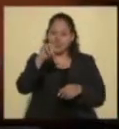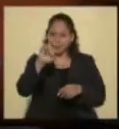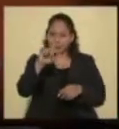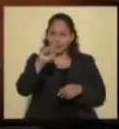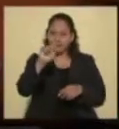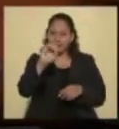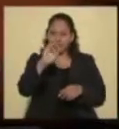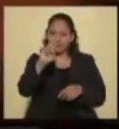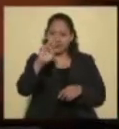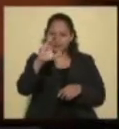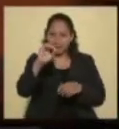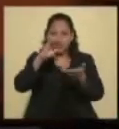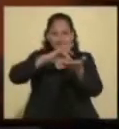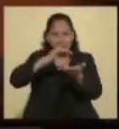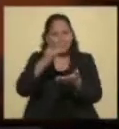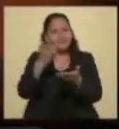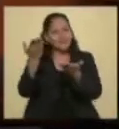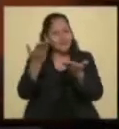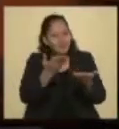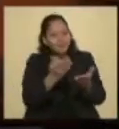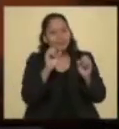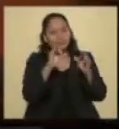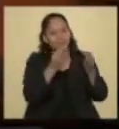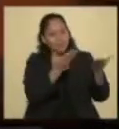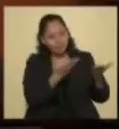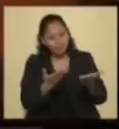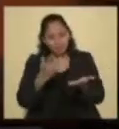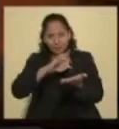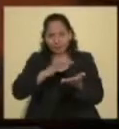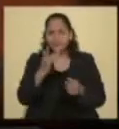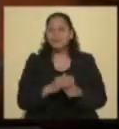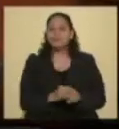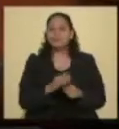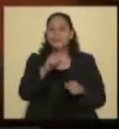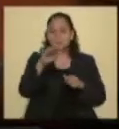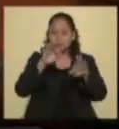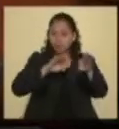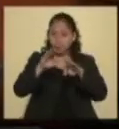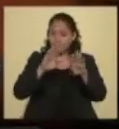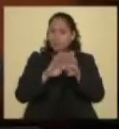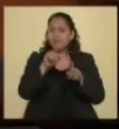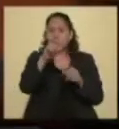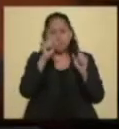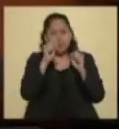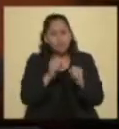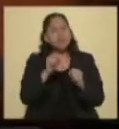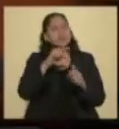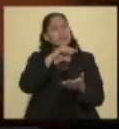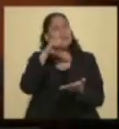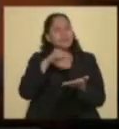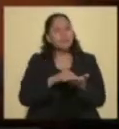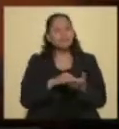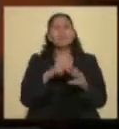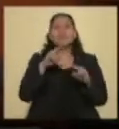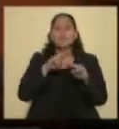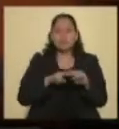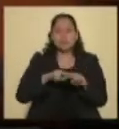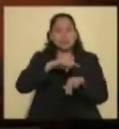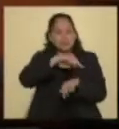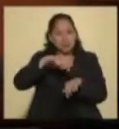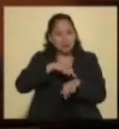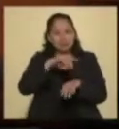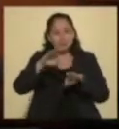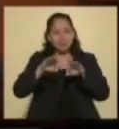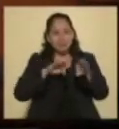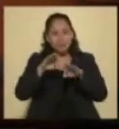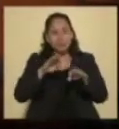gracias por abrirnos la puerta de su oficina, del lugar de trabajo, que seguramente es un lugar que pasa más horas que en su propia